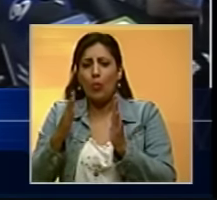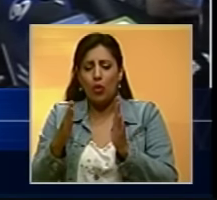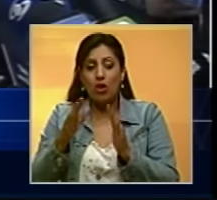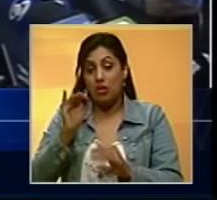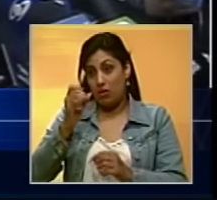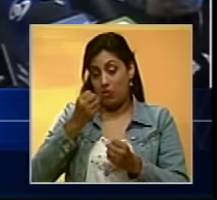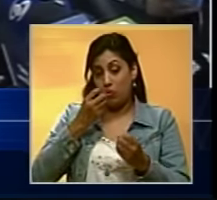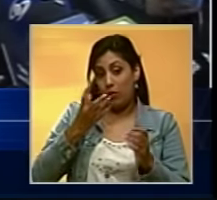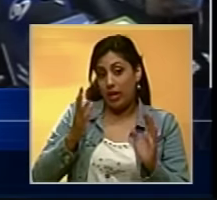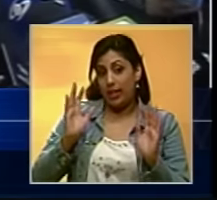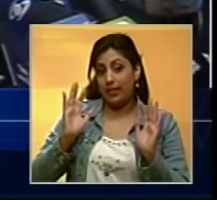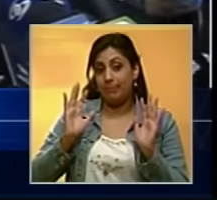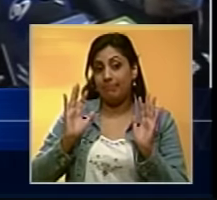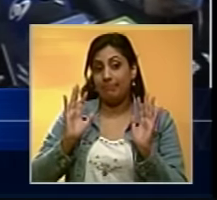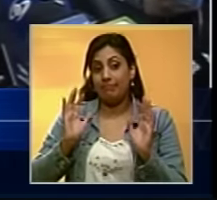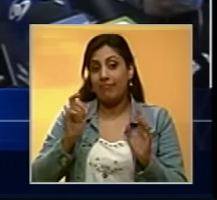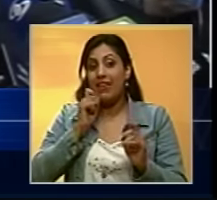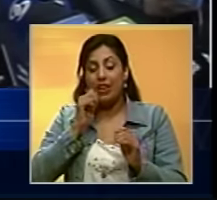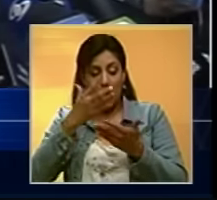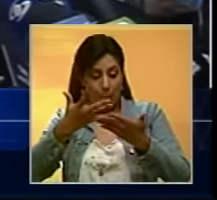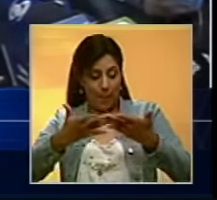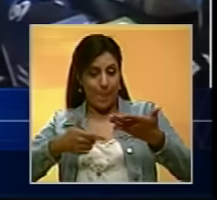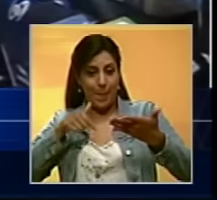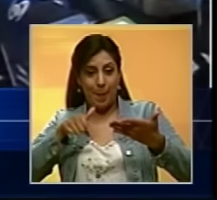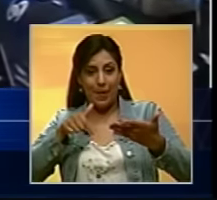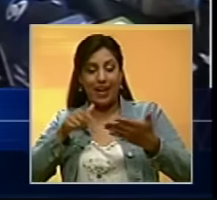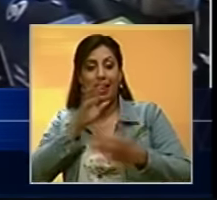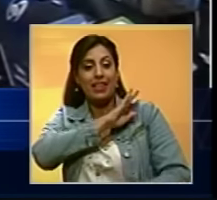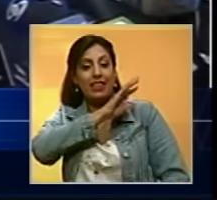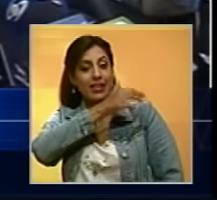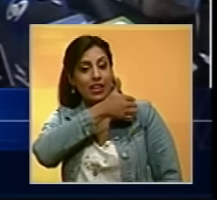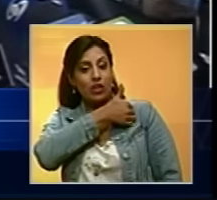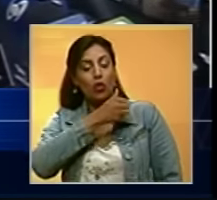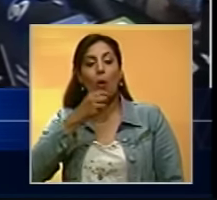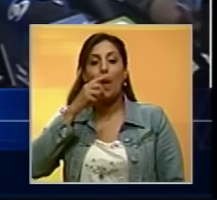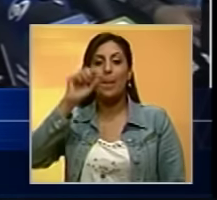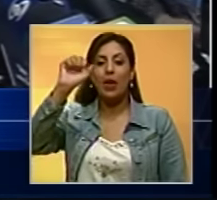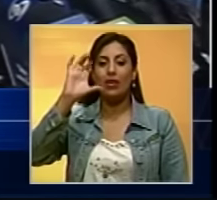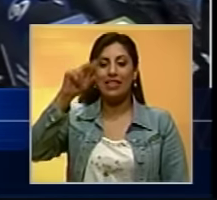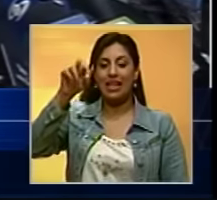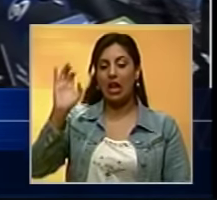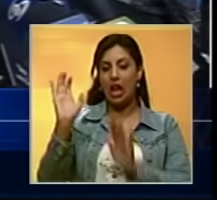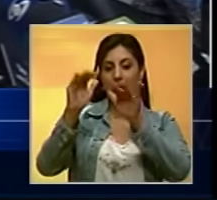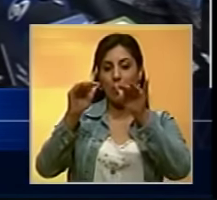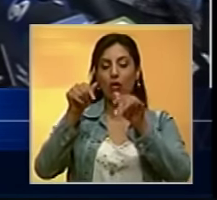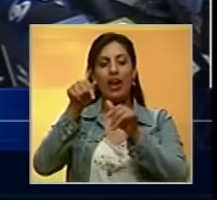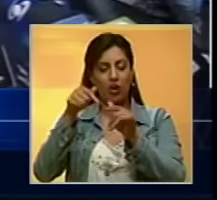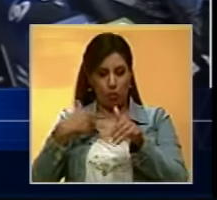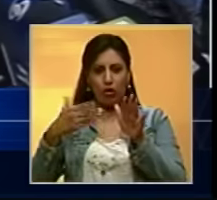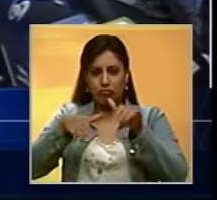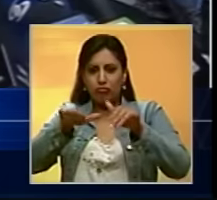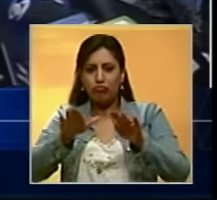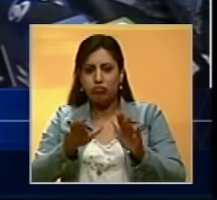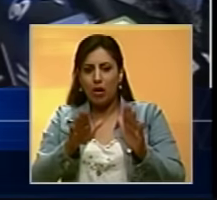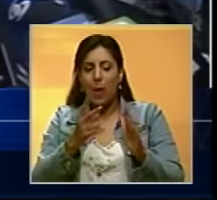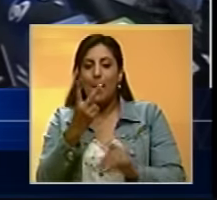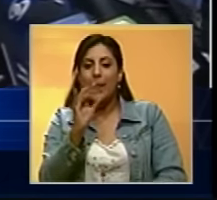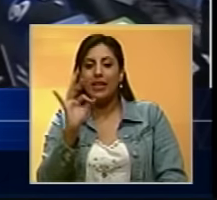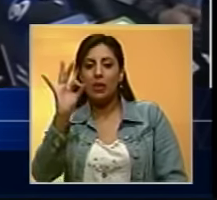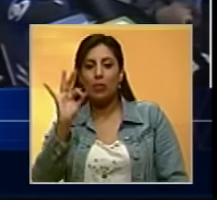como dice la resolución del directorio madurista del cé ellos pueden posponer el